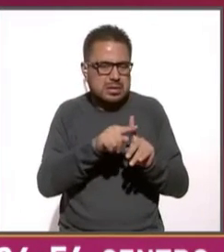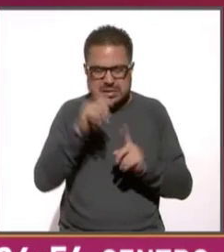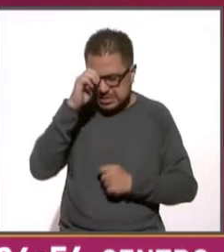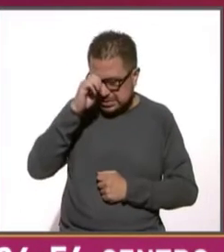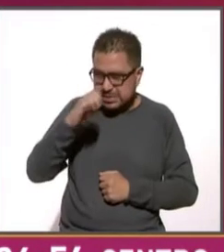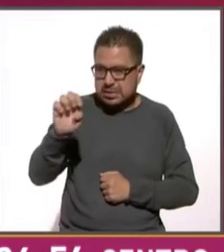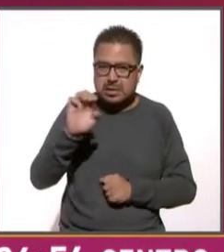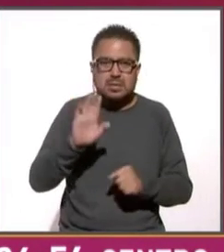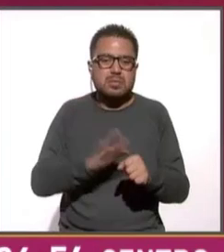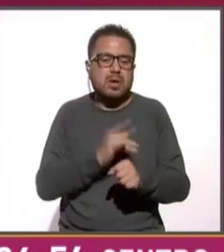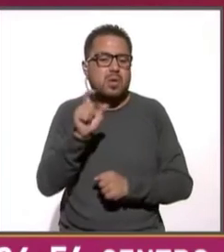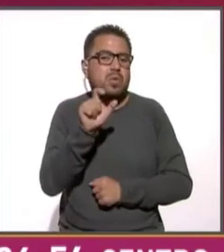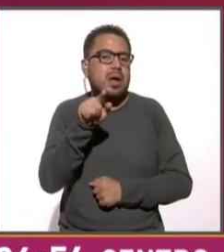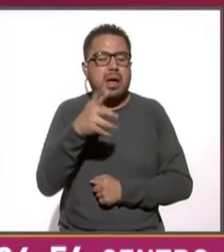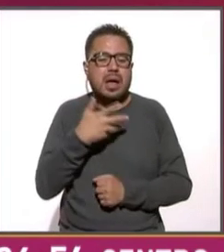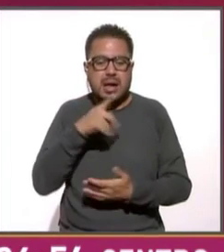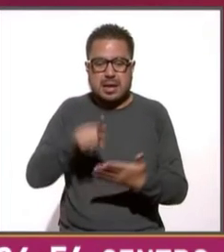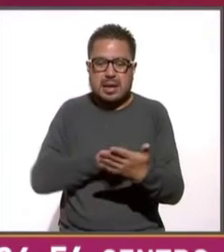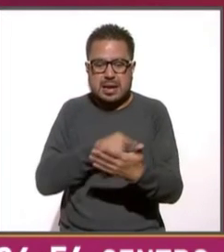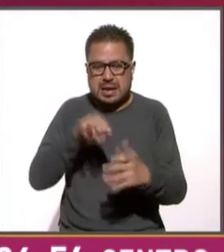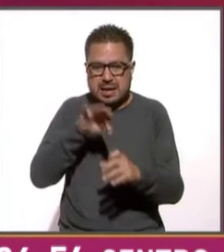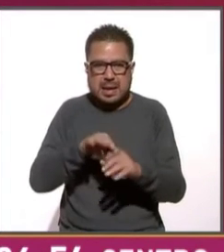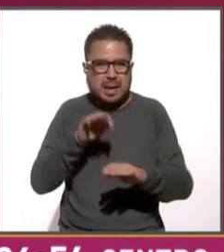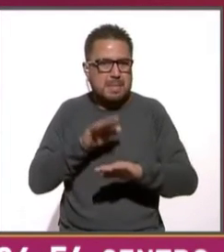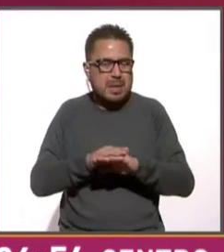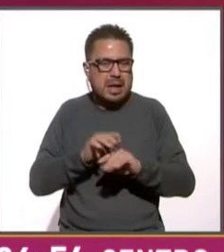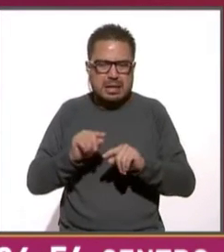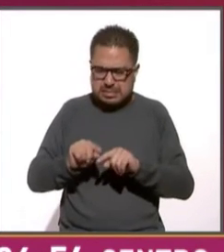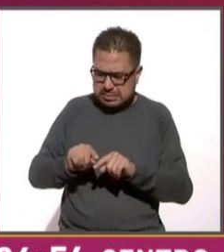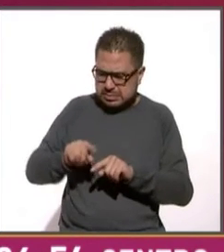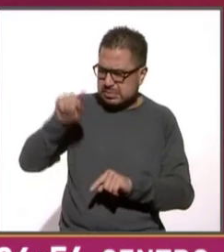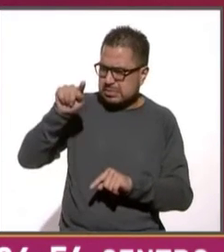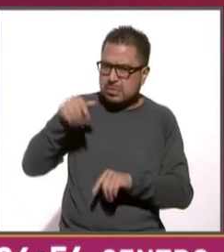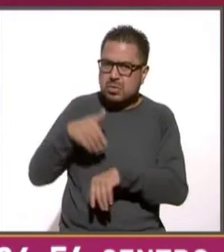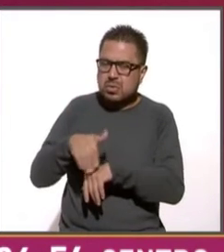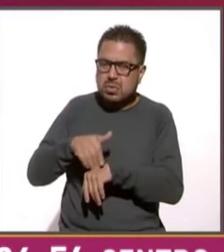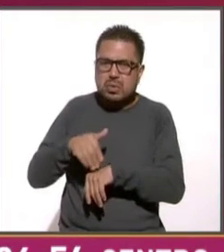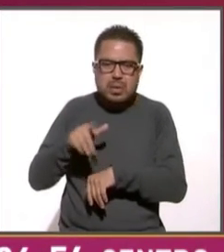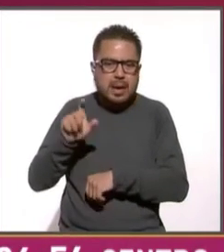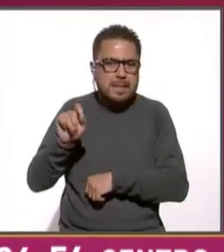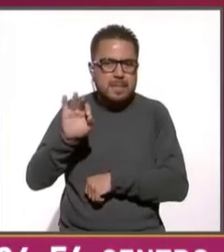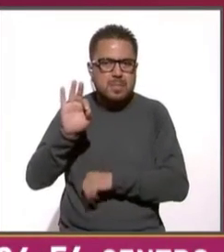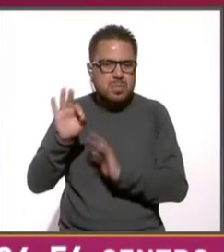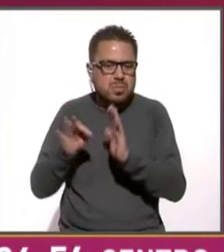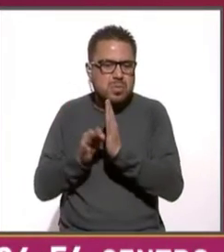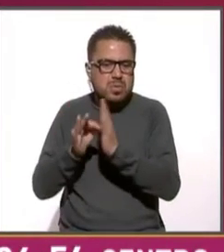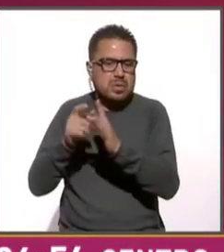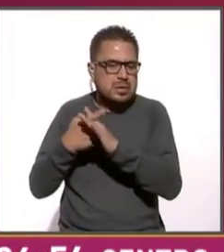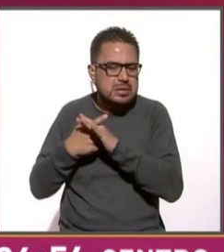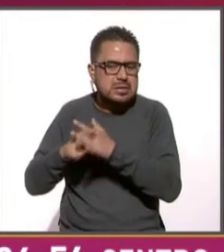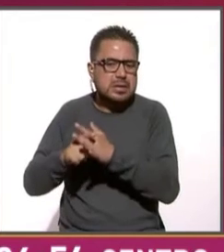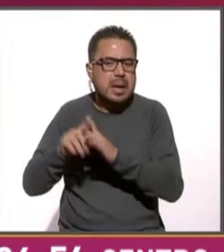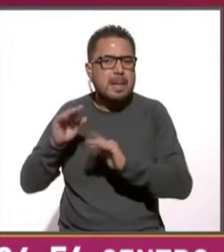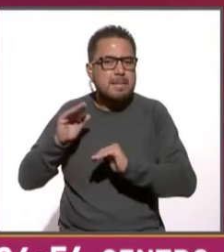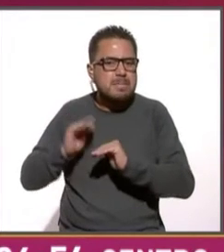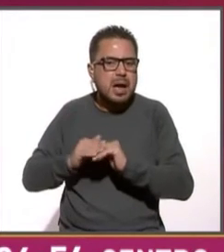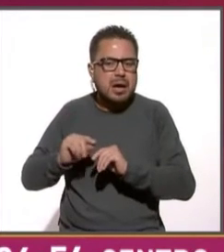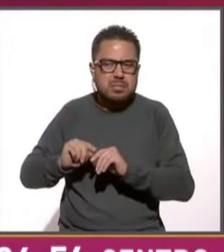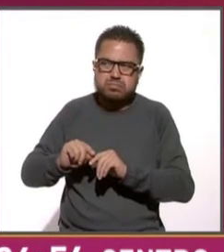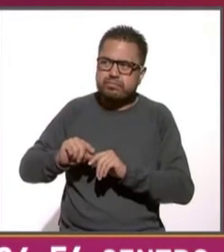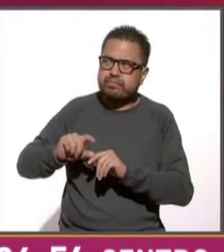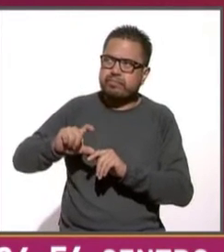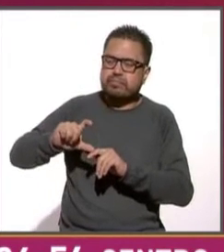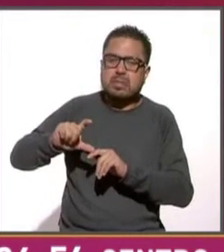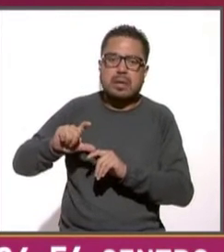extraño, porque cuando tienes una elección tan abierta como esta, que presentaba 20 puntos al principio, que se abra más a